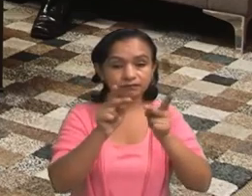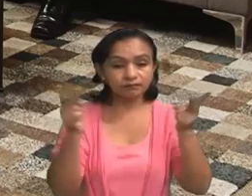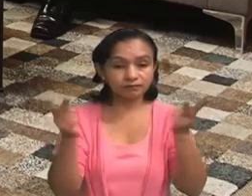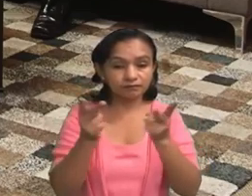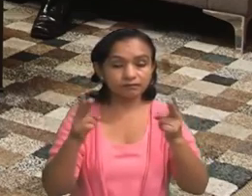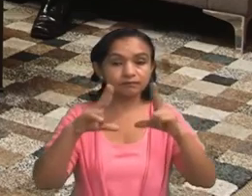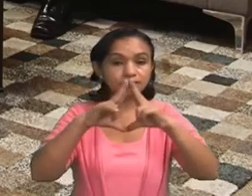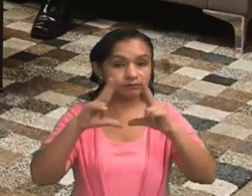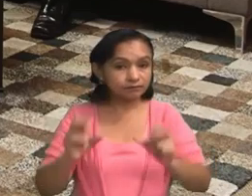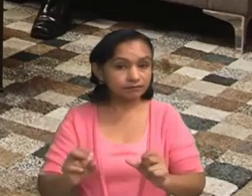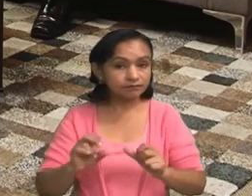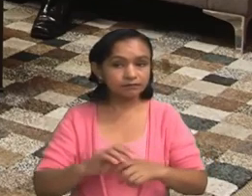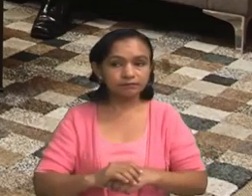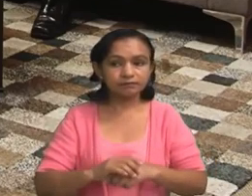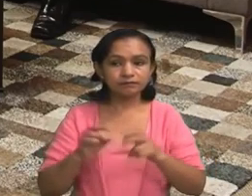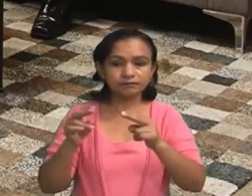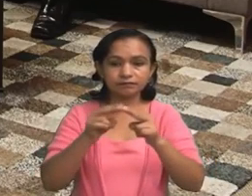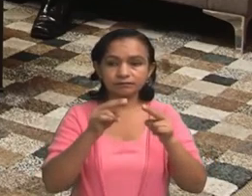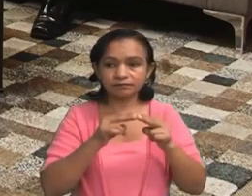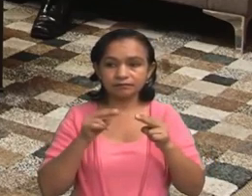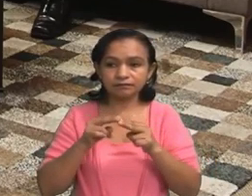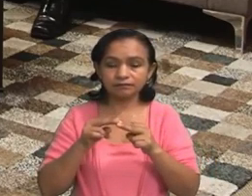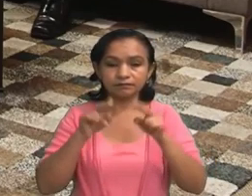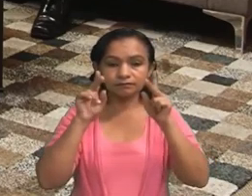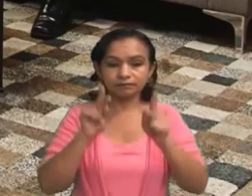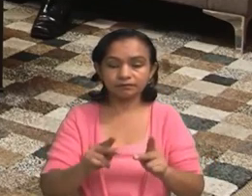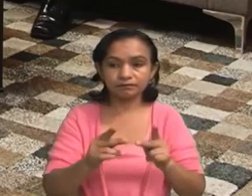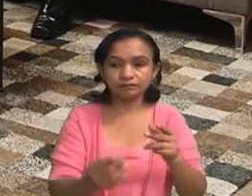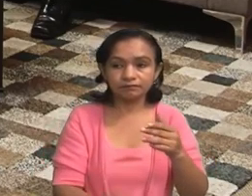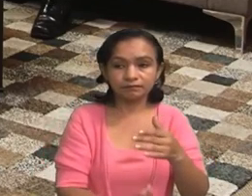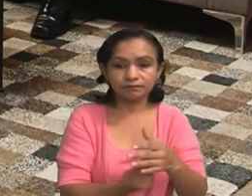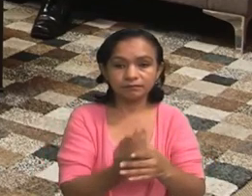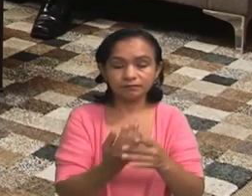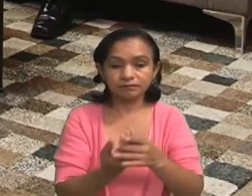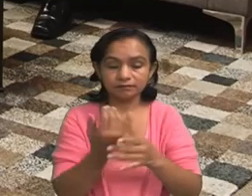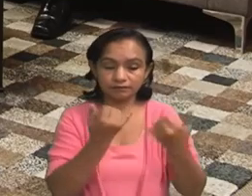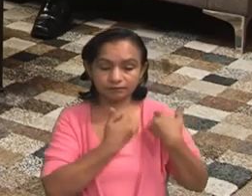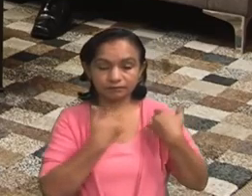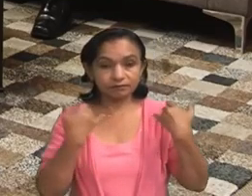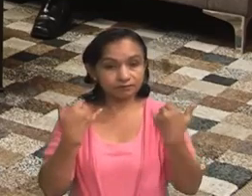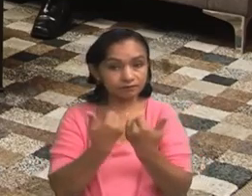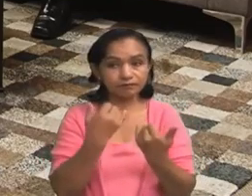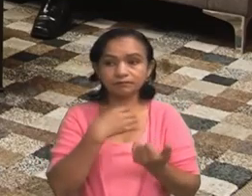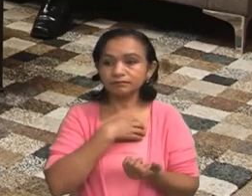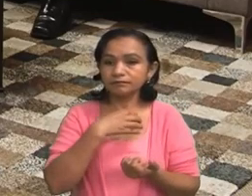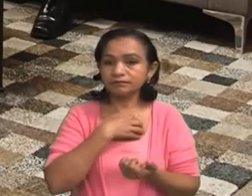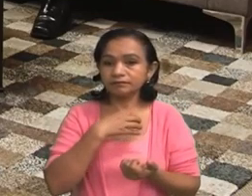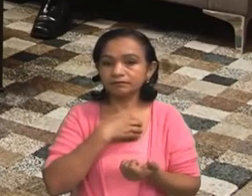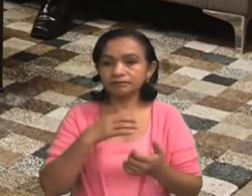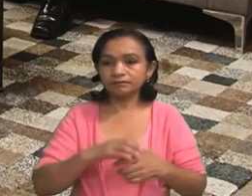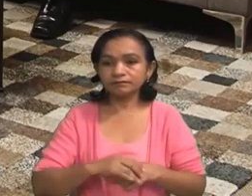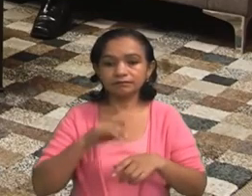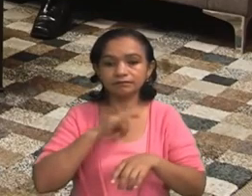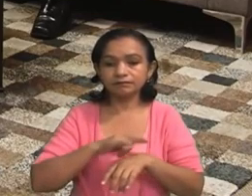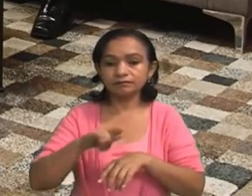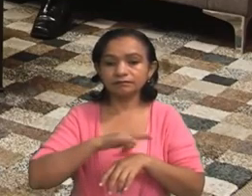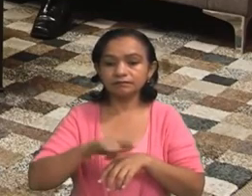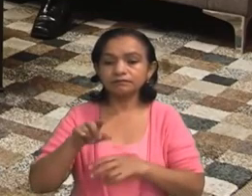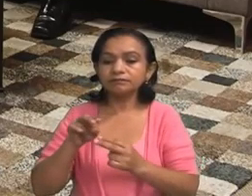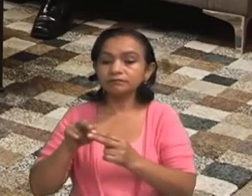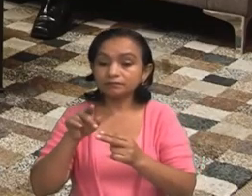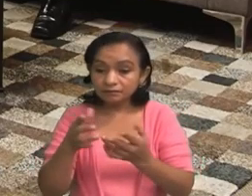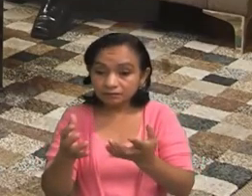Así es que eso nos vincula con productores. El instituto en particular busca esas vinculaciones